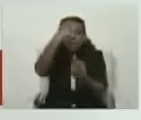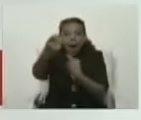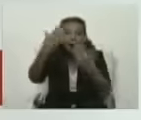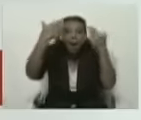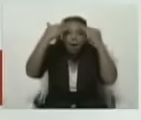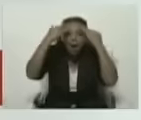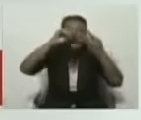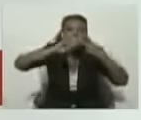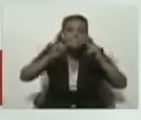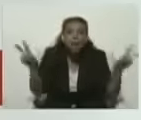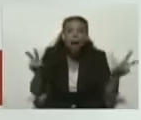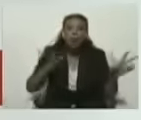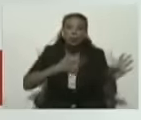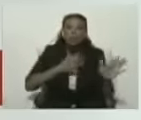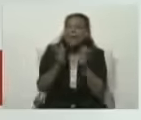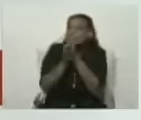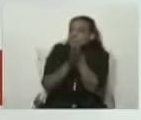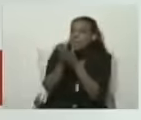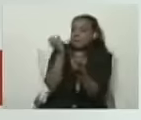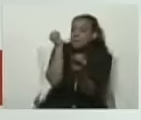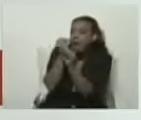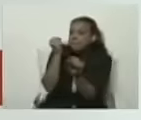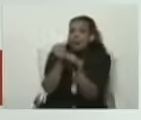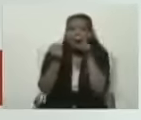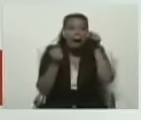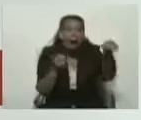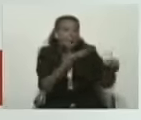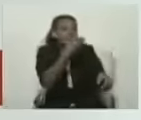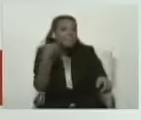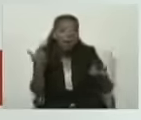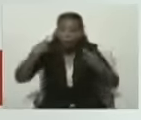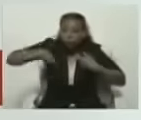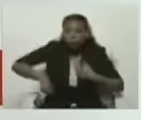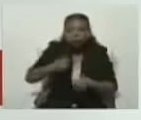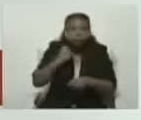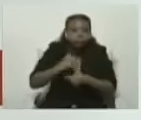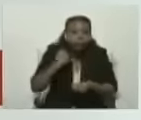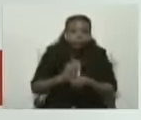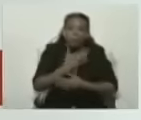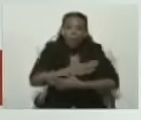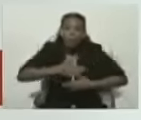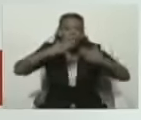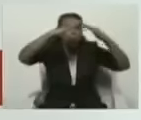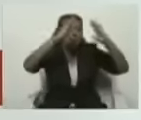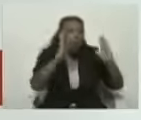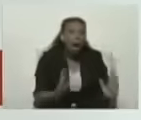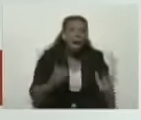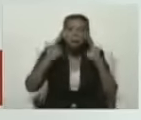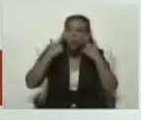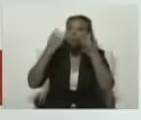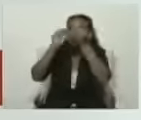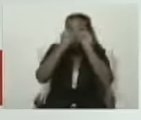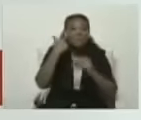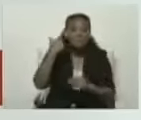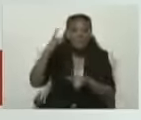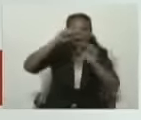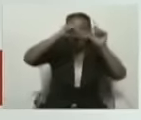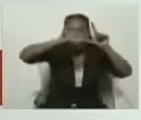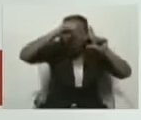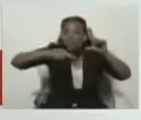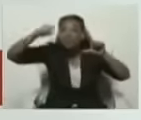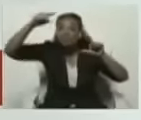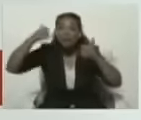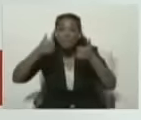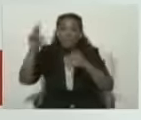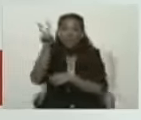paz, poder lanzar su emprendimiento, poder mejorar aún más sus condiciones de vida vista la recuperación económica que